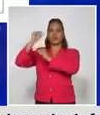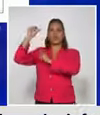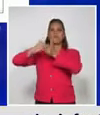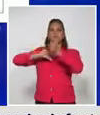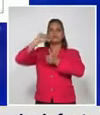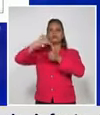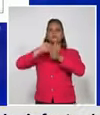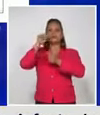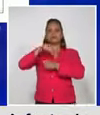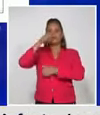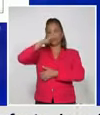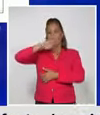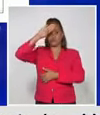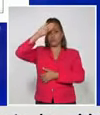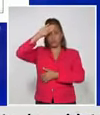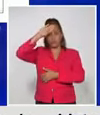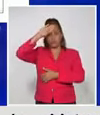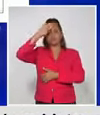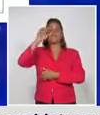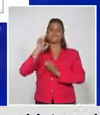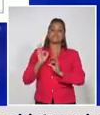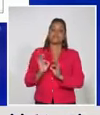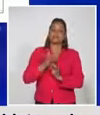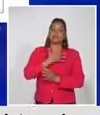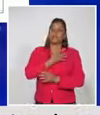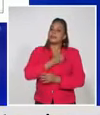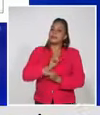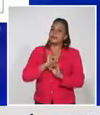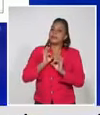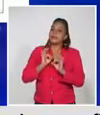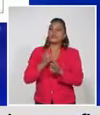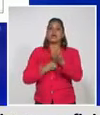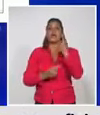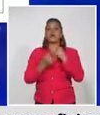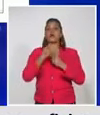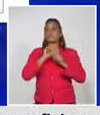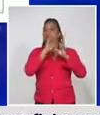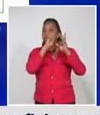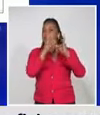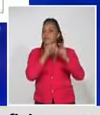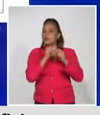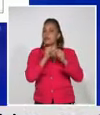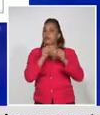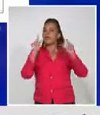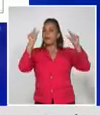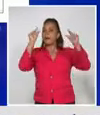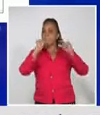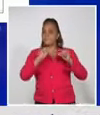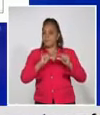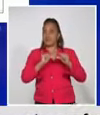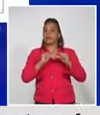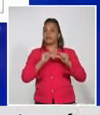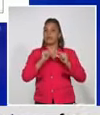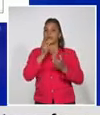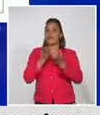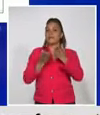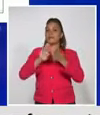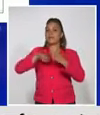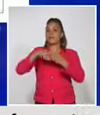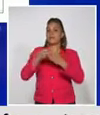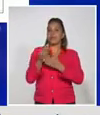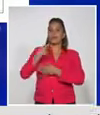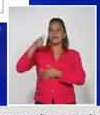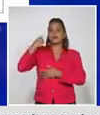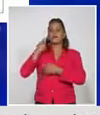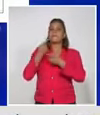en Cuba y lamentablemente, aunque una cifra discretamente inferior a la de ayer, pero se mantiene por